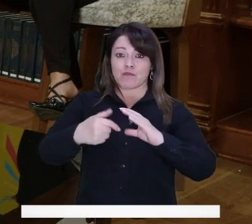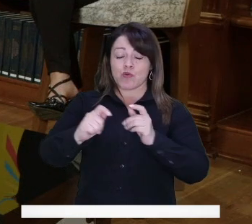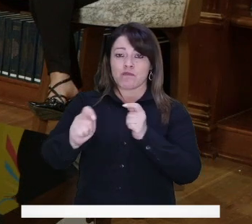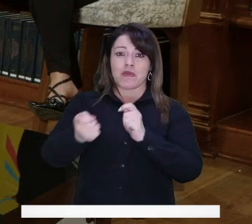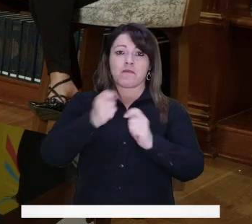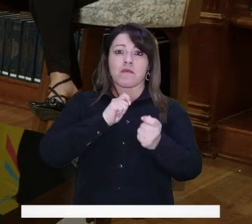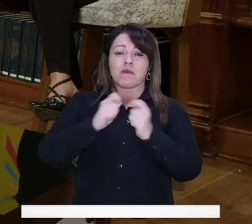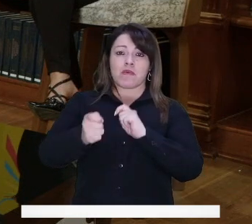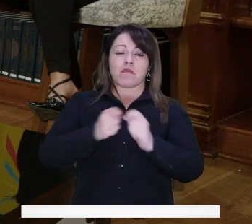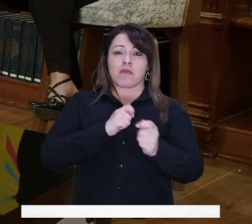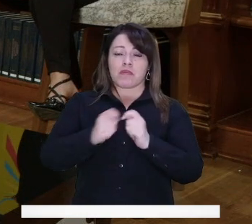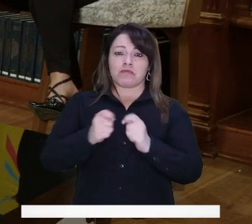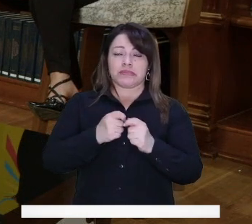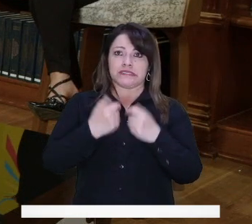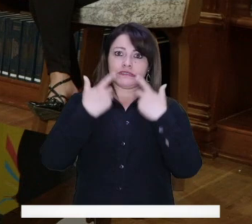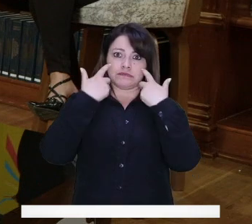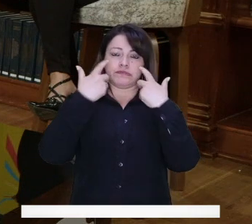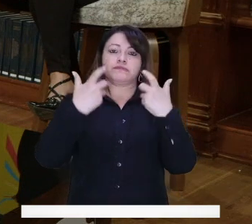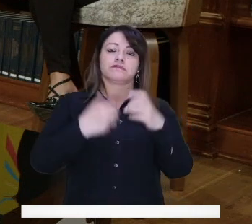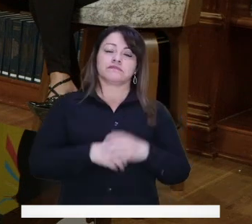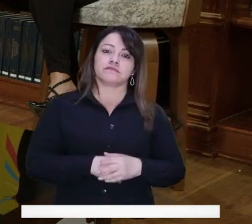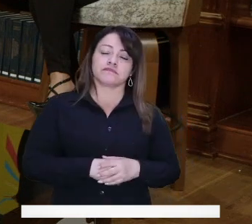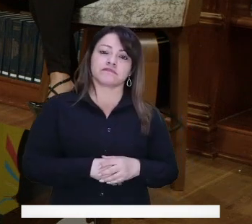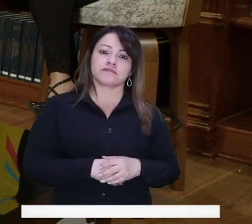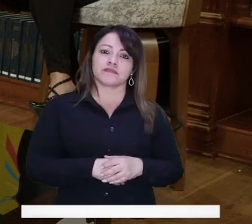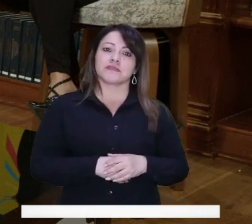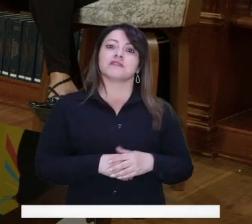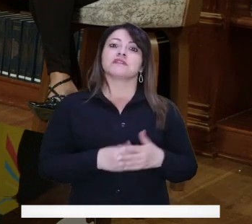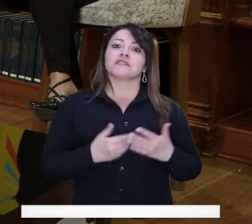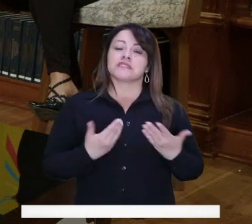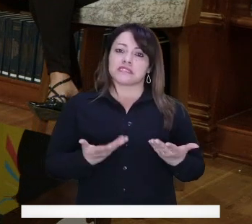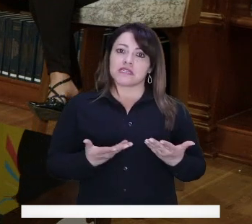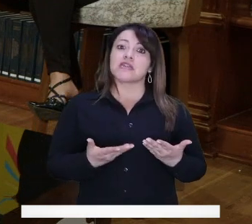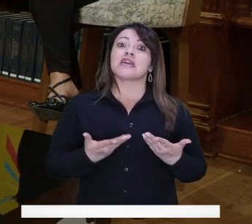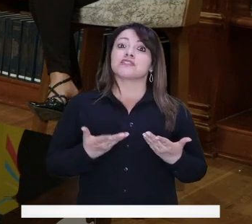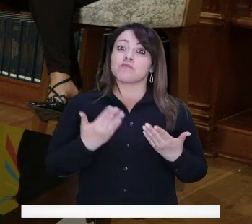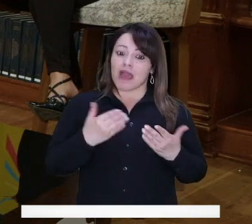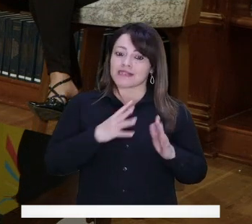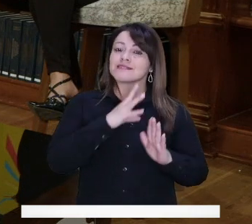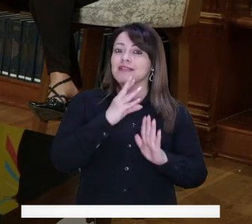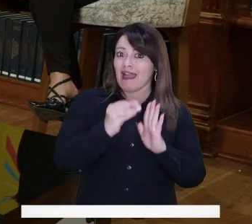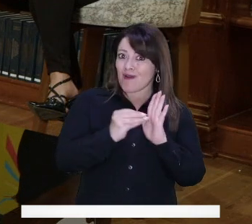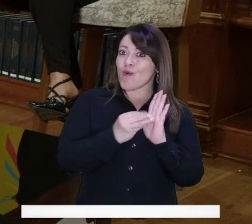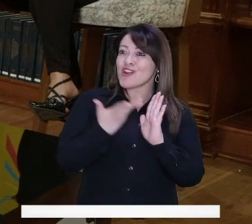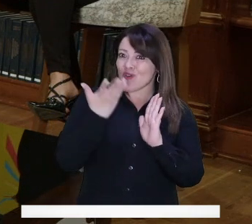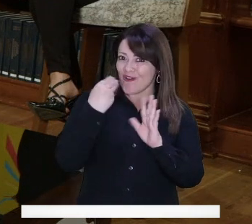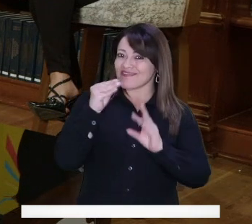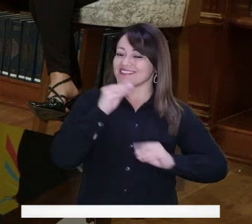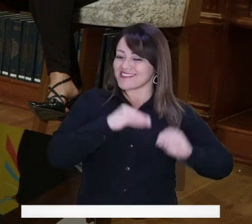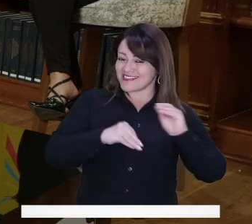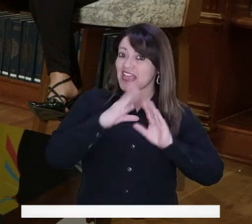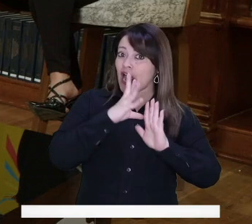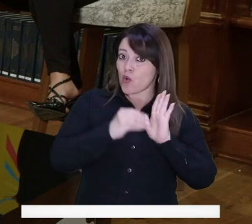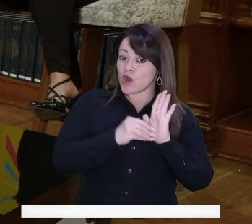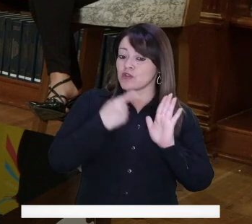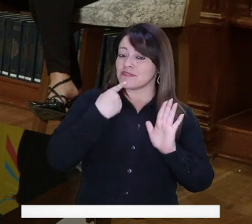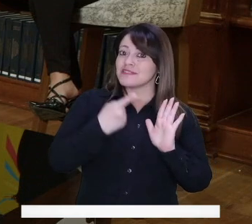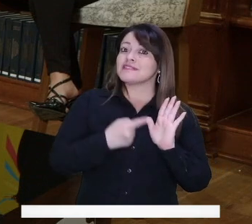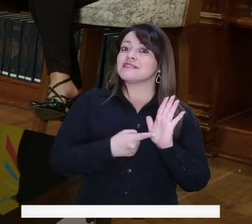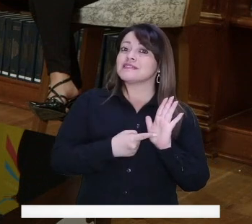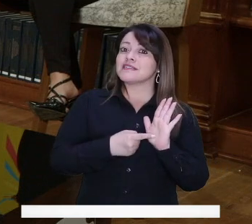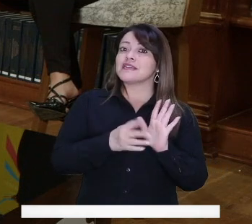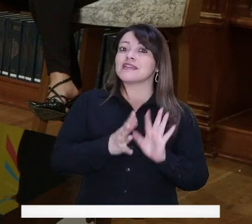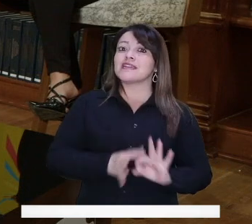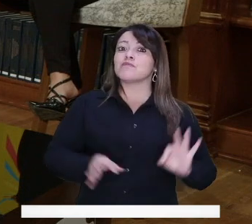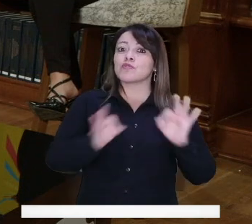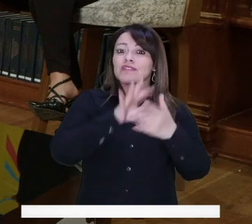cambio climático es muy agudo. Y de esa manera, que es el mandato del acuerdo que hicimos, es que hay que